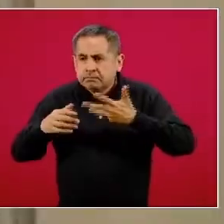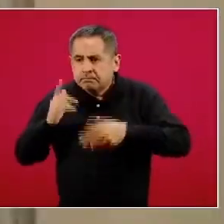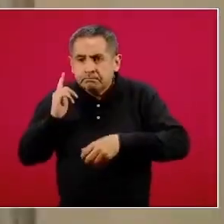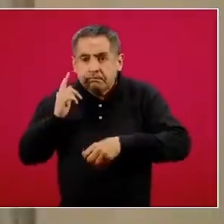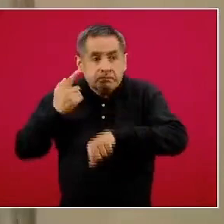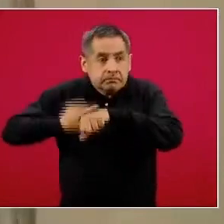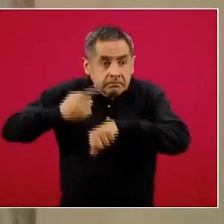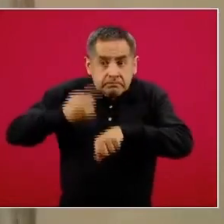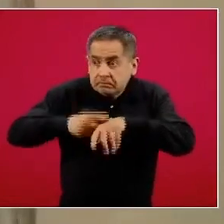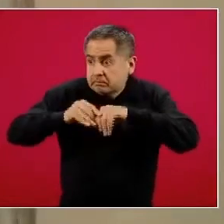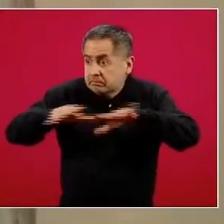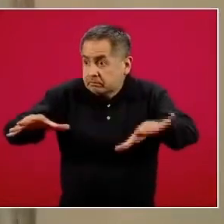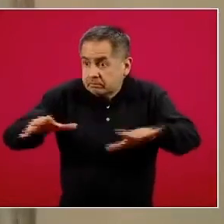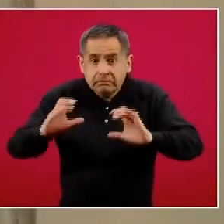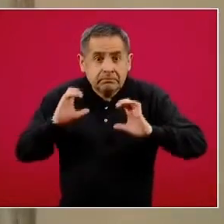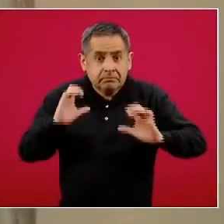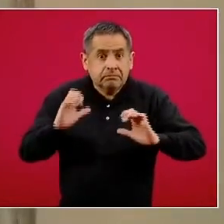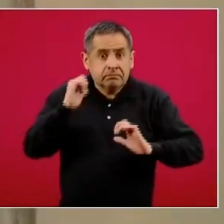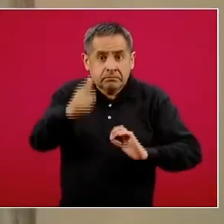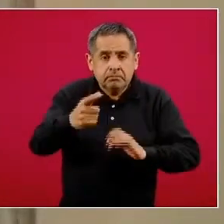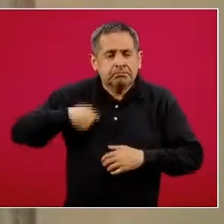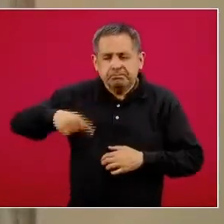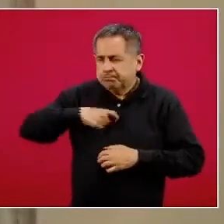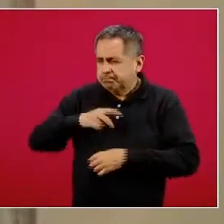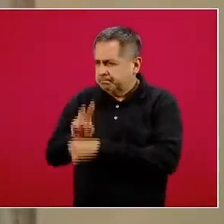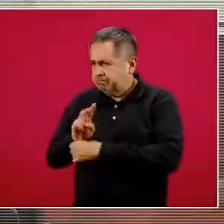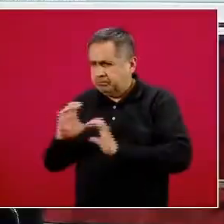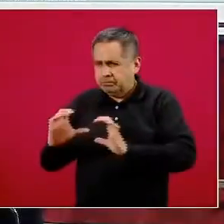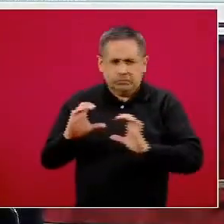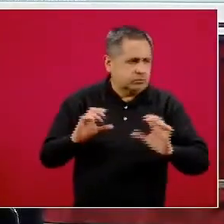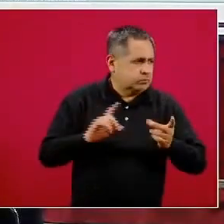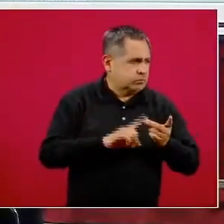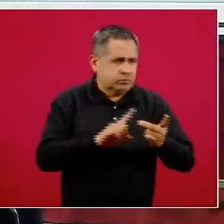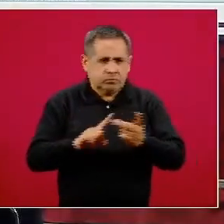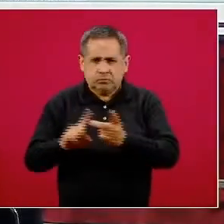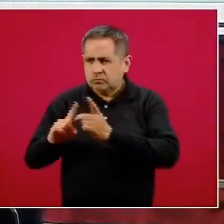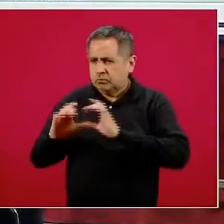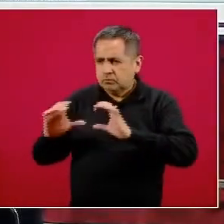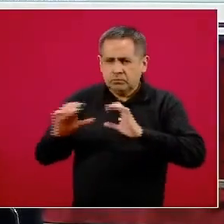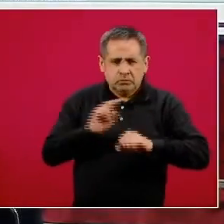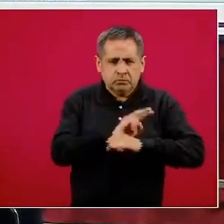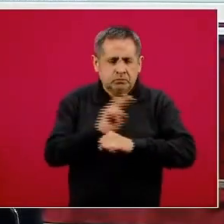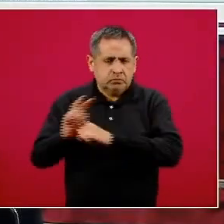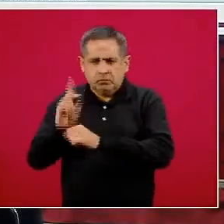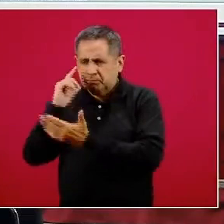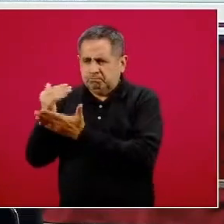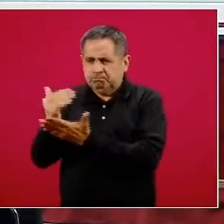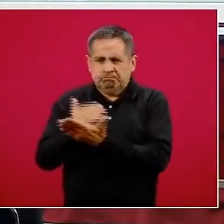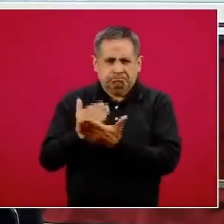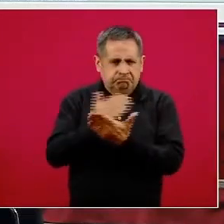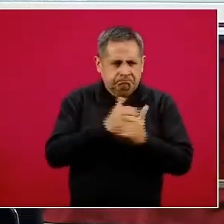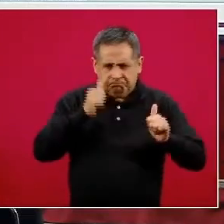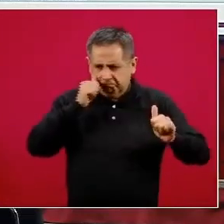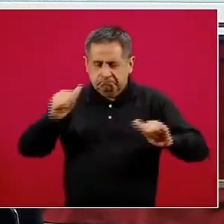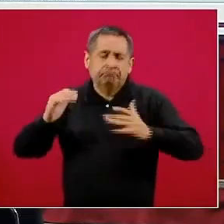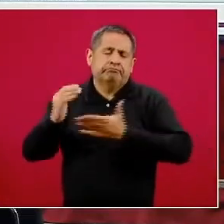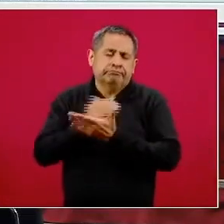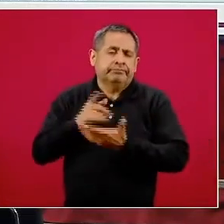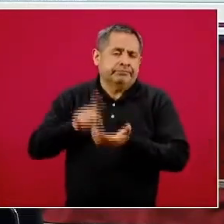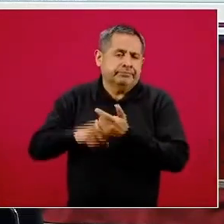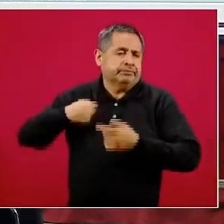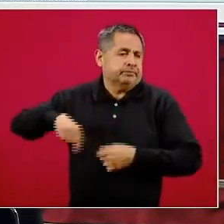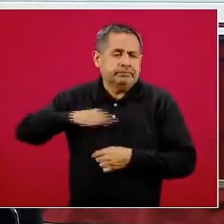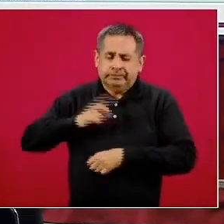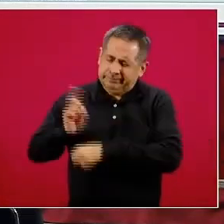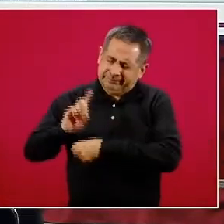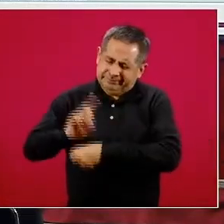poner o realizar algún daño a la salud de nuestra población. Esto es lo que hace básicamente de manera permanente la UIES y de